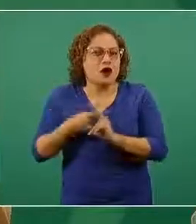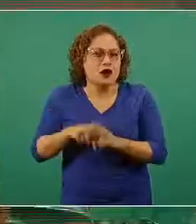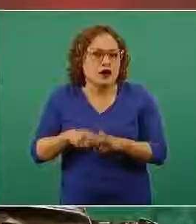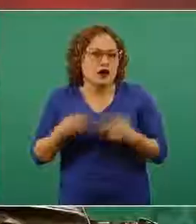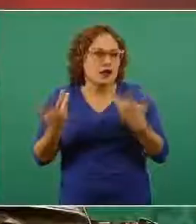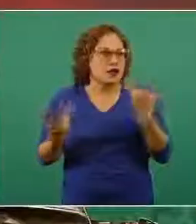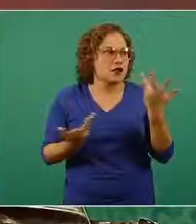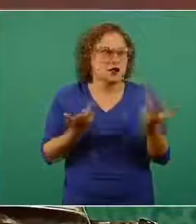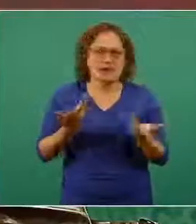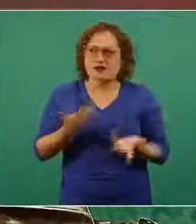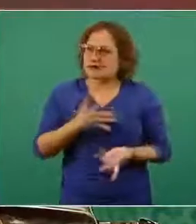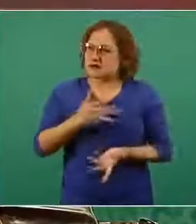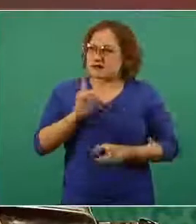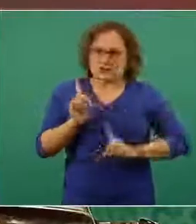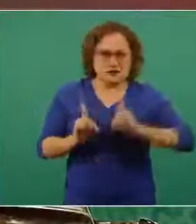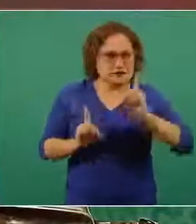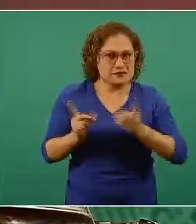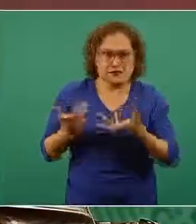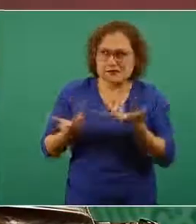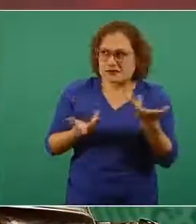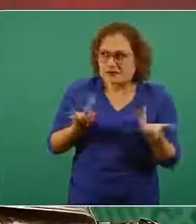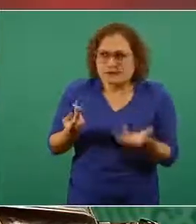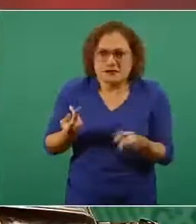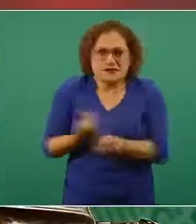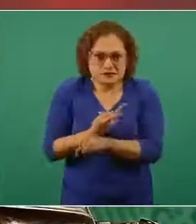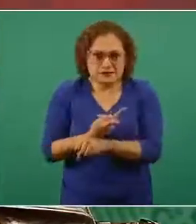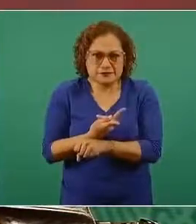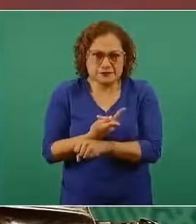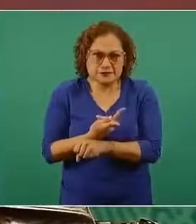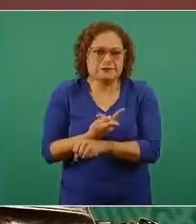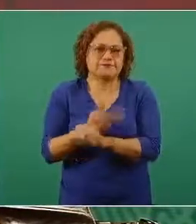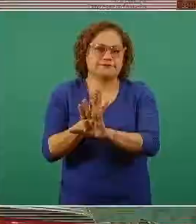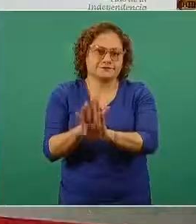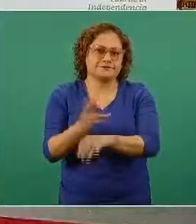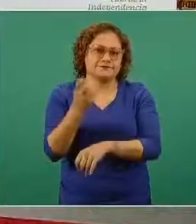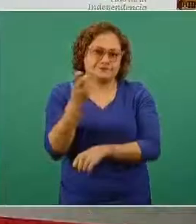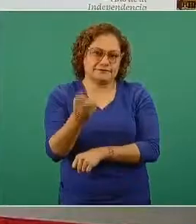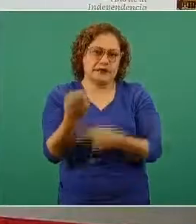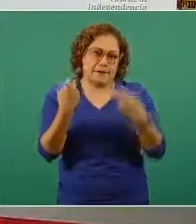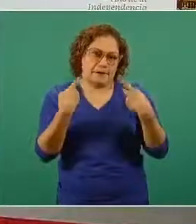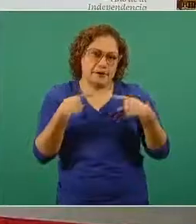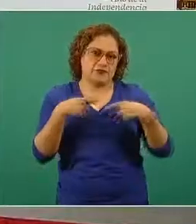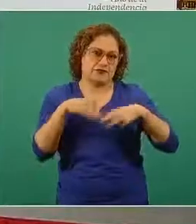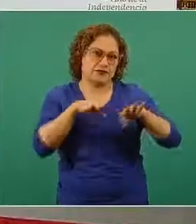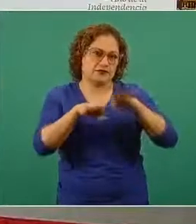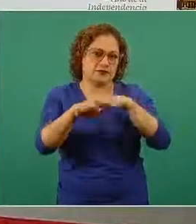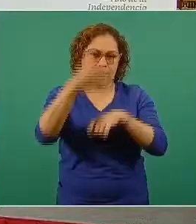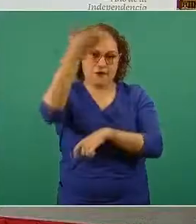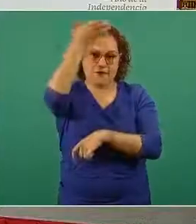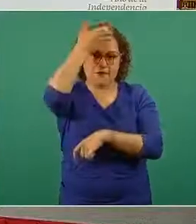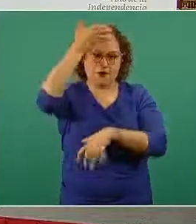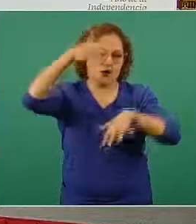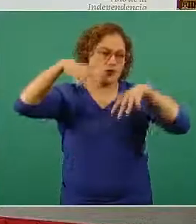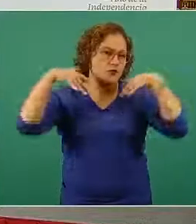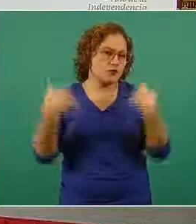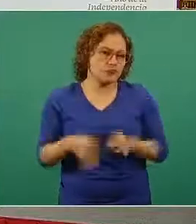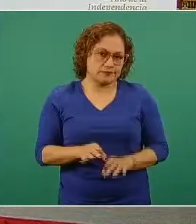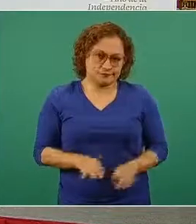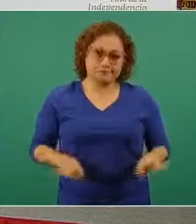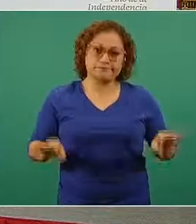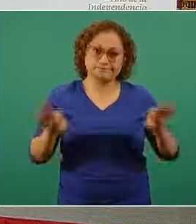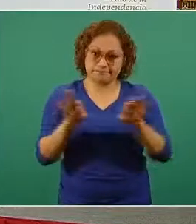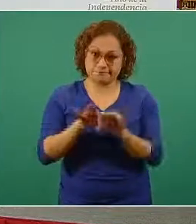y definitivamente, hablando específico del tema de enfermería, de un pilar fundamental en la parte de la